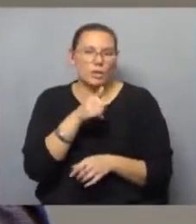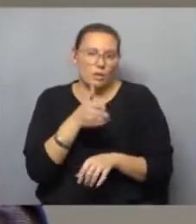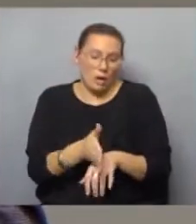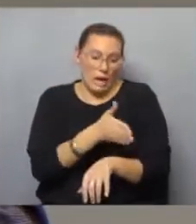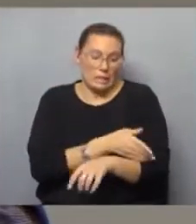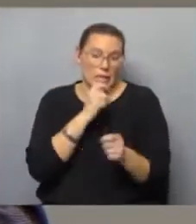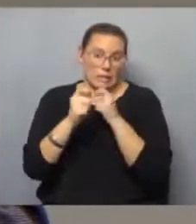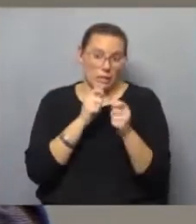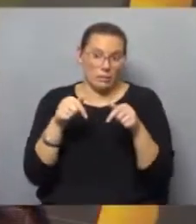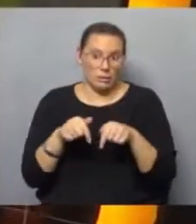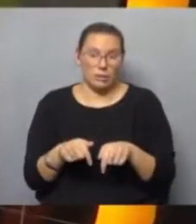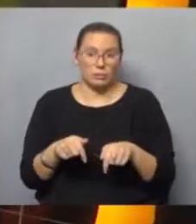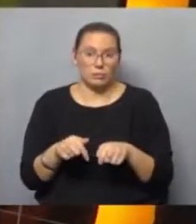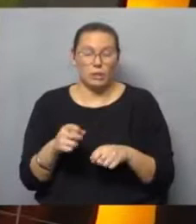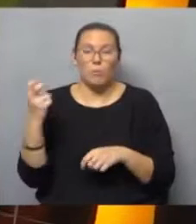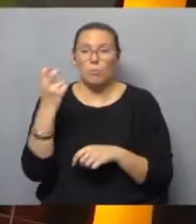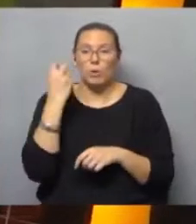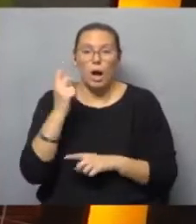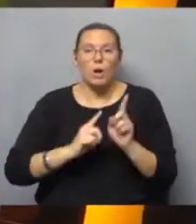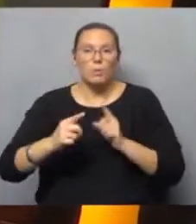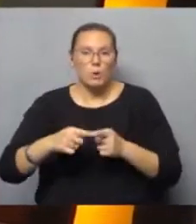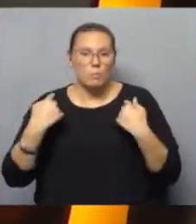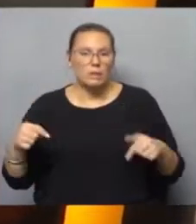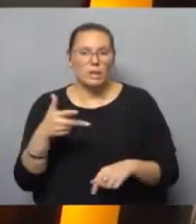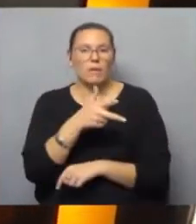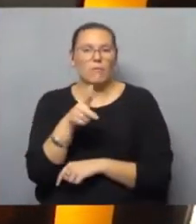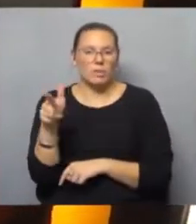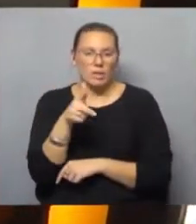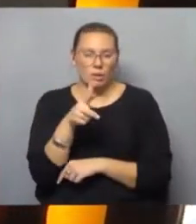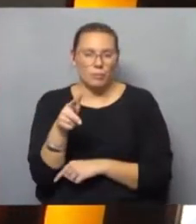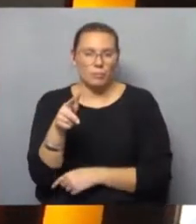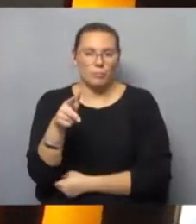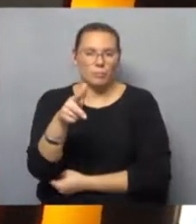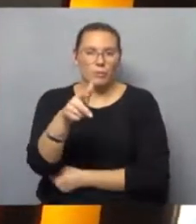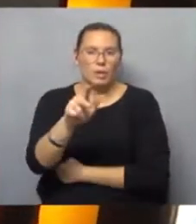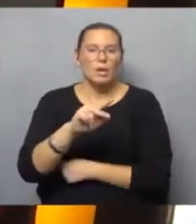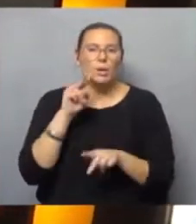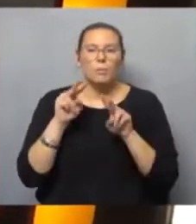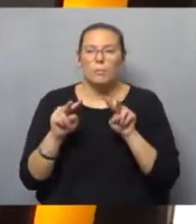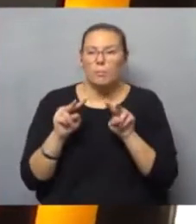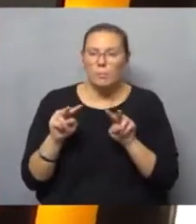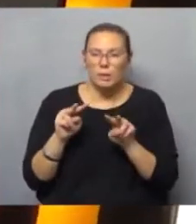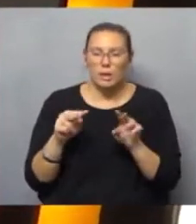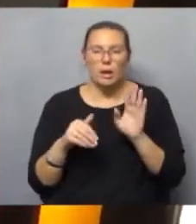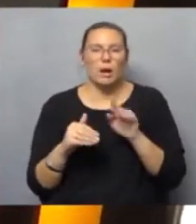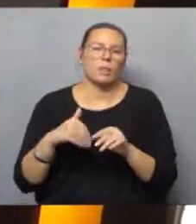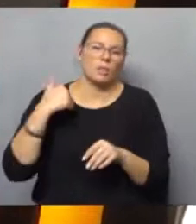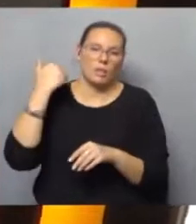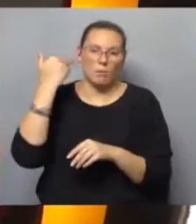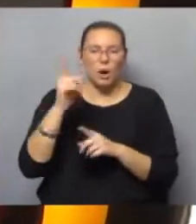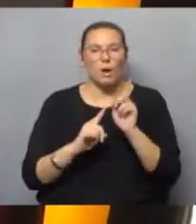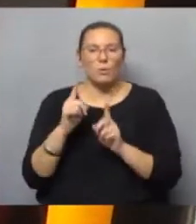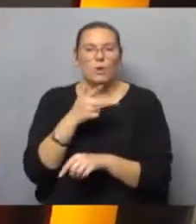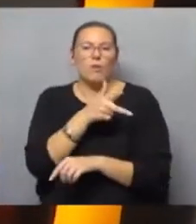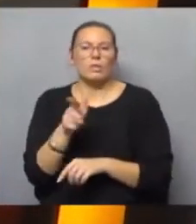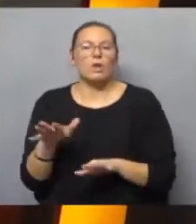esta nota, mientras buscábamos algunos materiales en video y observamos y más adelante íbamos a ver algunos videos de lo